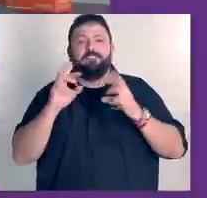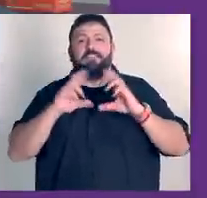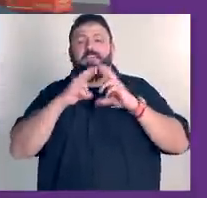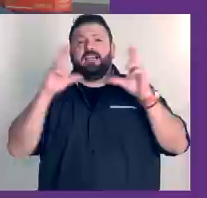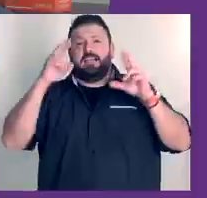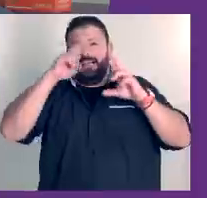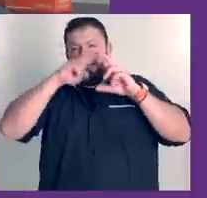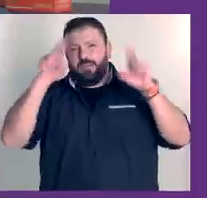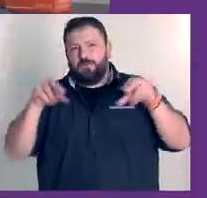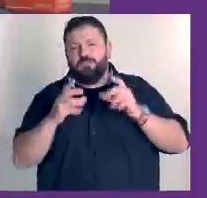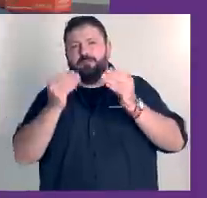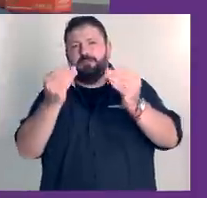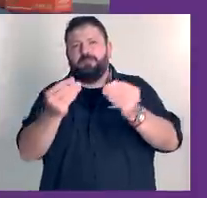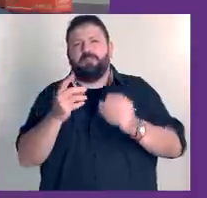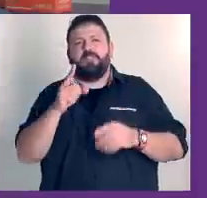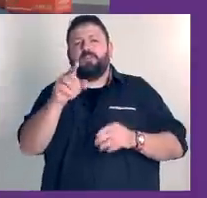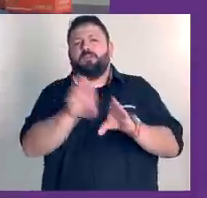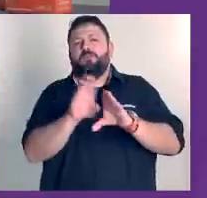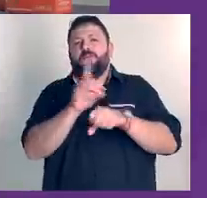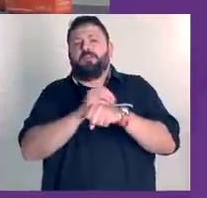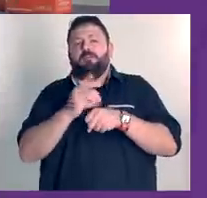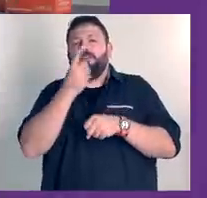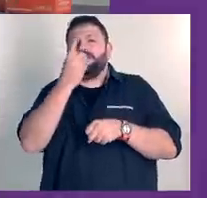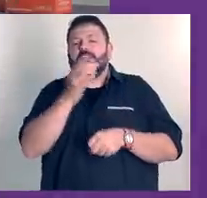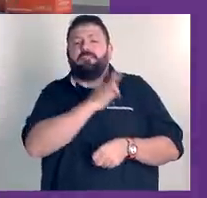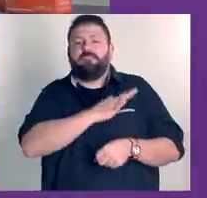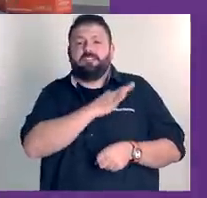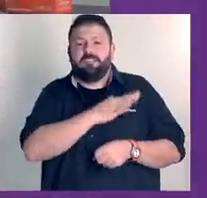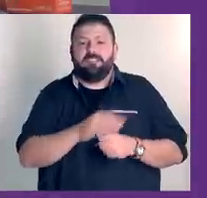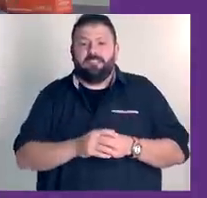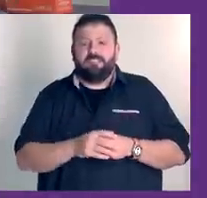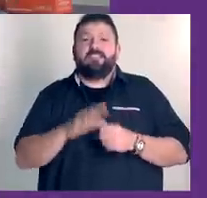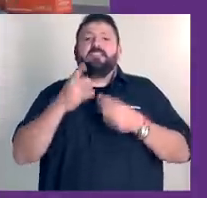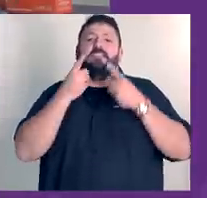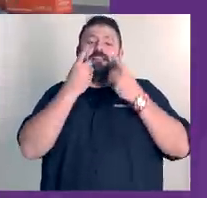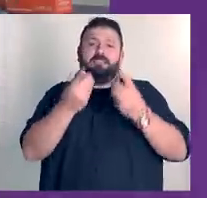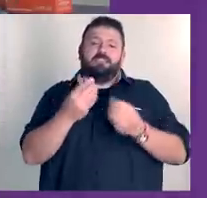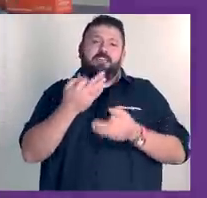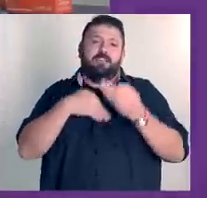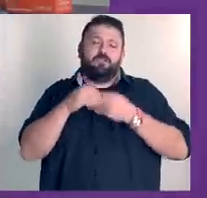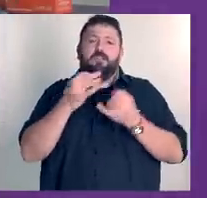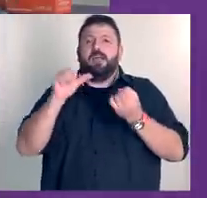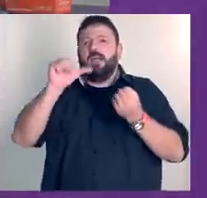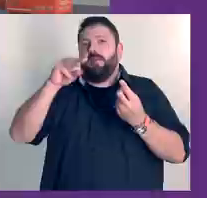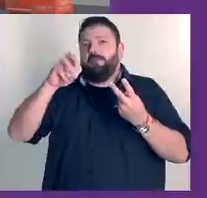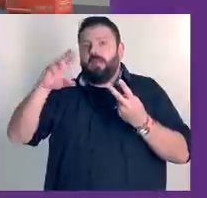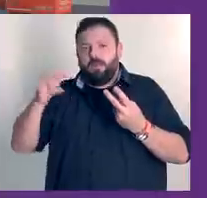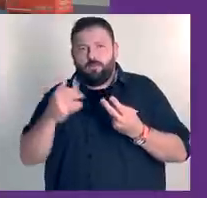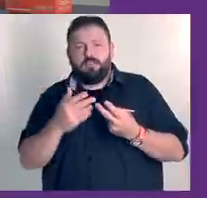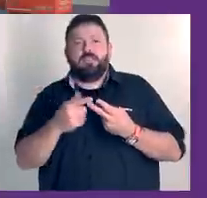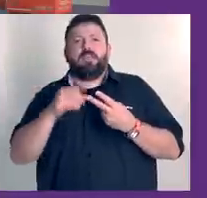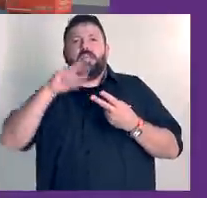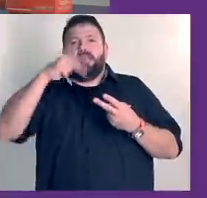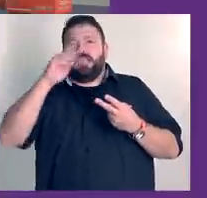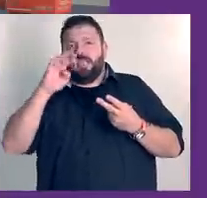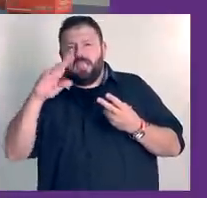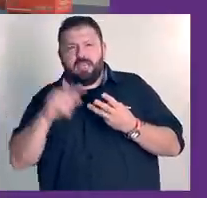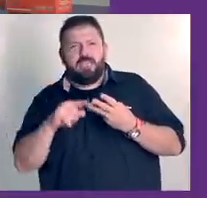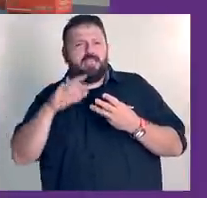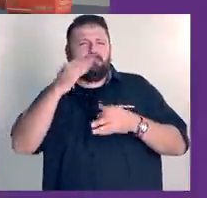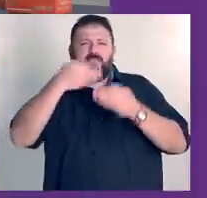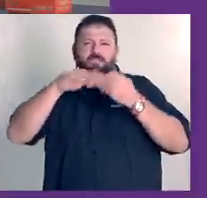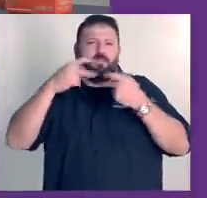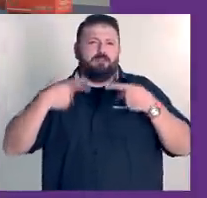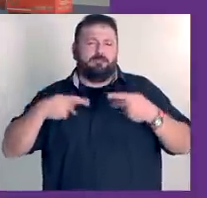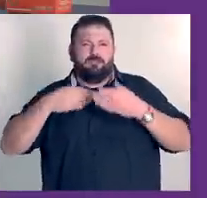y decirles muchísimas felicidades. No quiero dejar de decirle gracias a Mauri, a Dieguito, a Kenia, a Yelena y a todos los